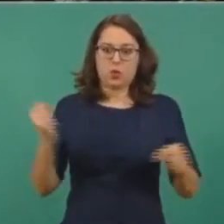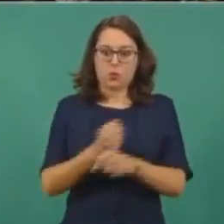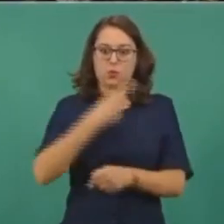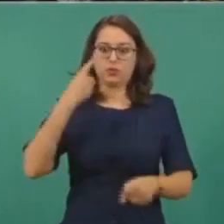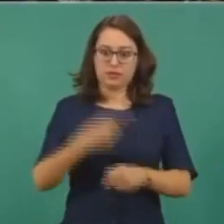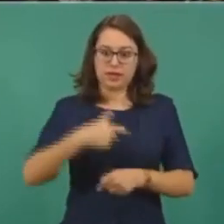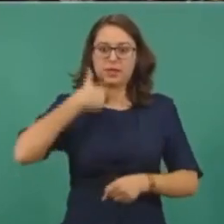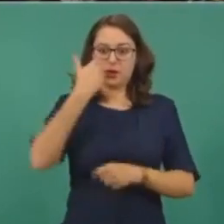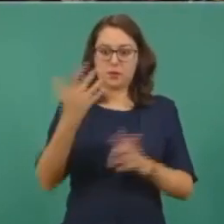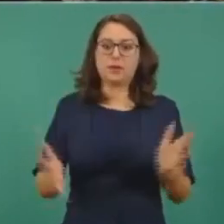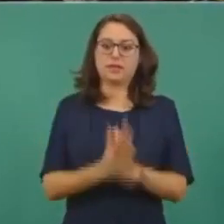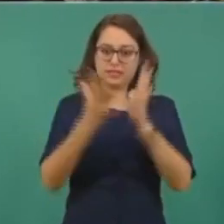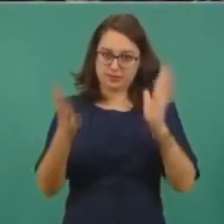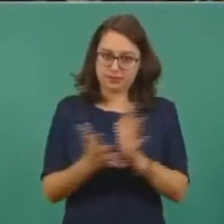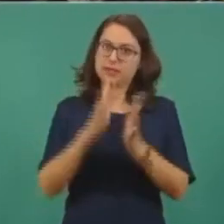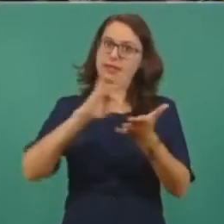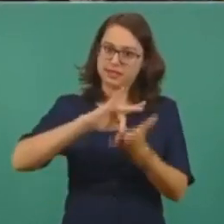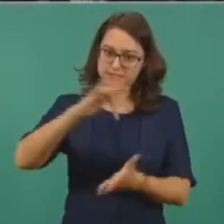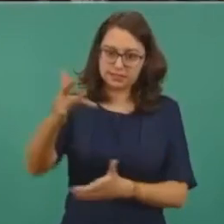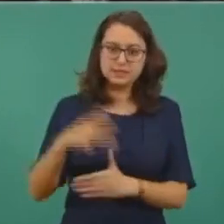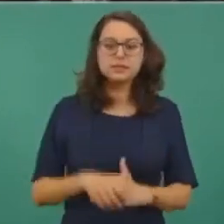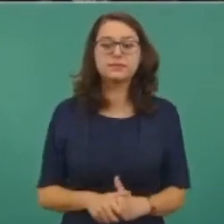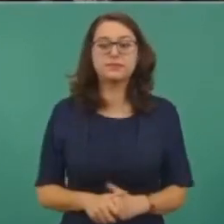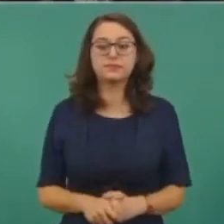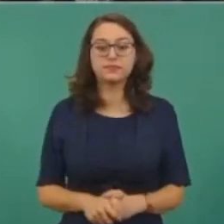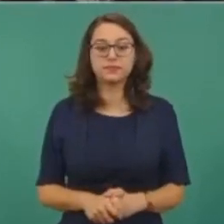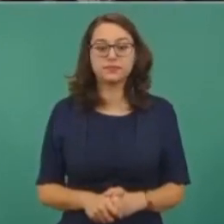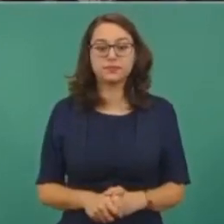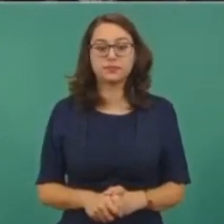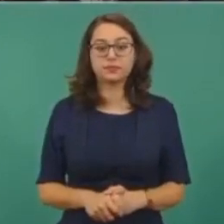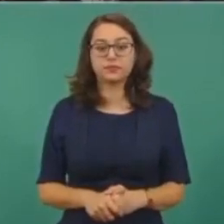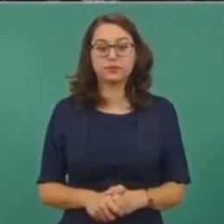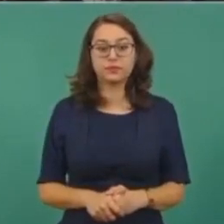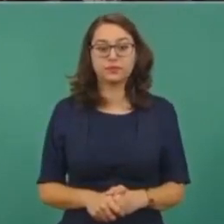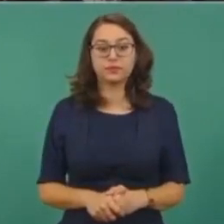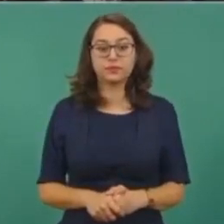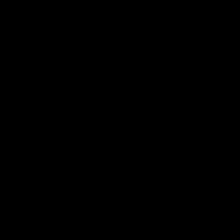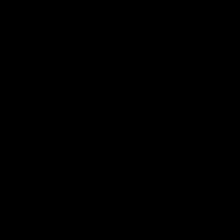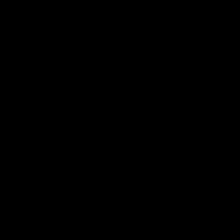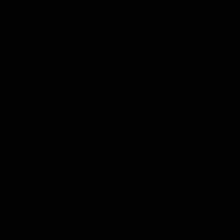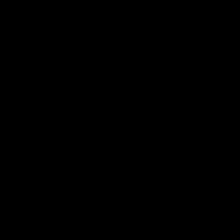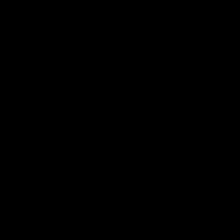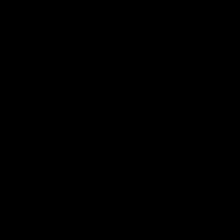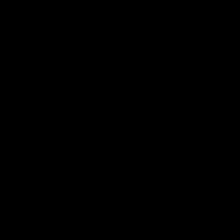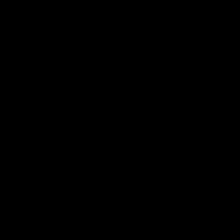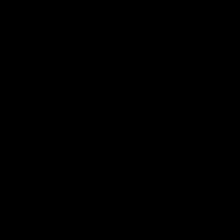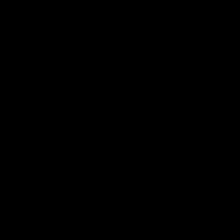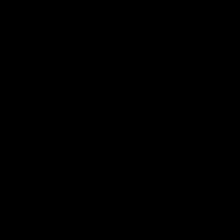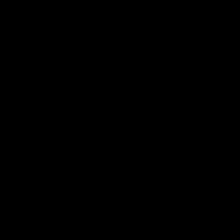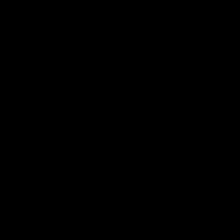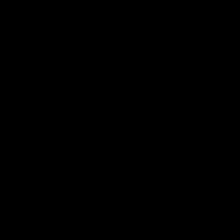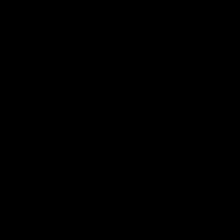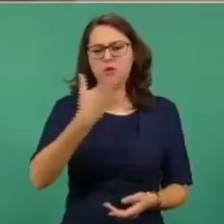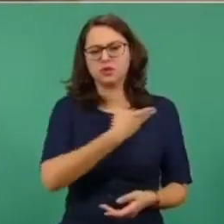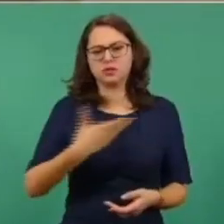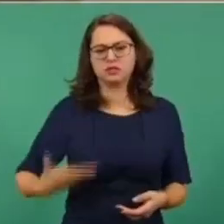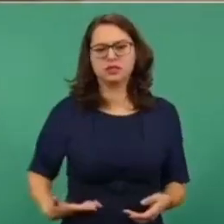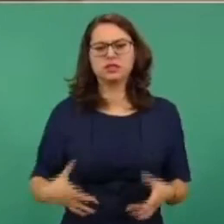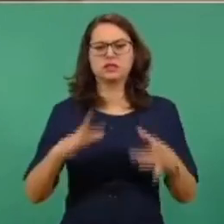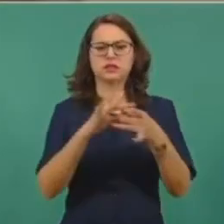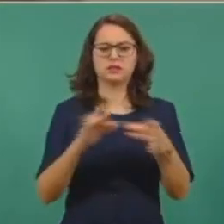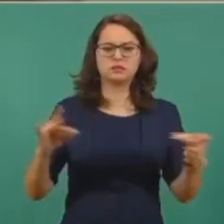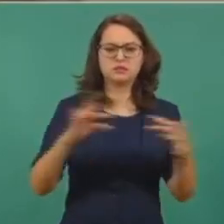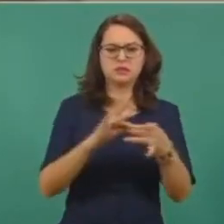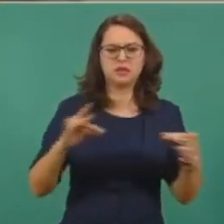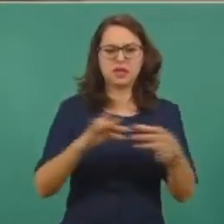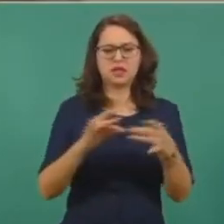forma de participar. Primero le quiero comentar que hay un presidente hablando de Gustavo de Hoyos, de los neoliberales, de los gobiernos, de la